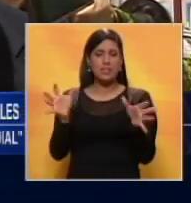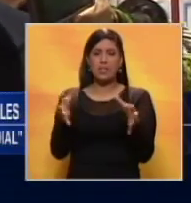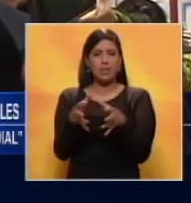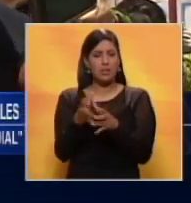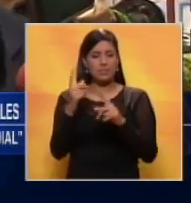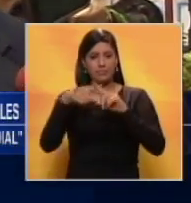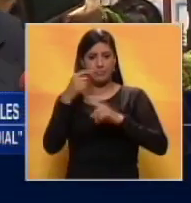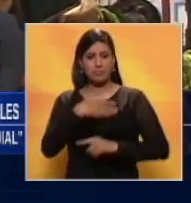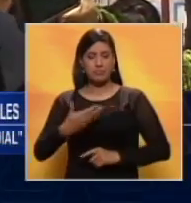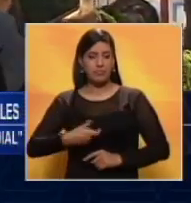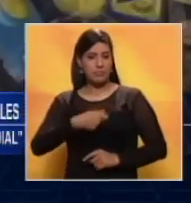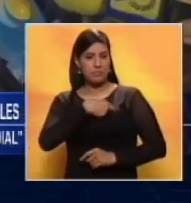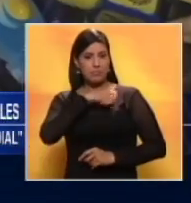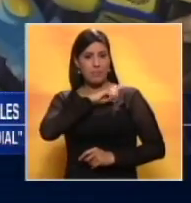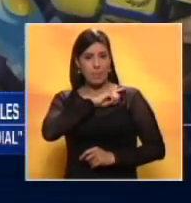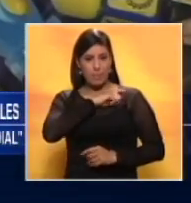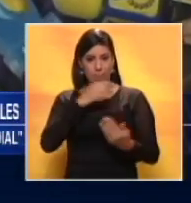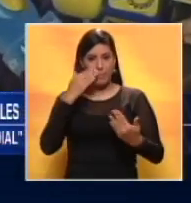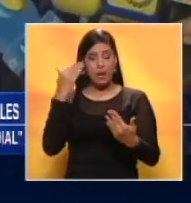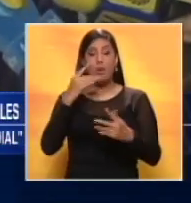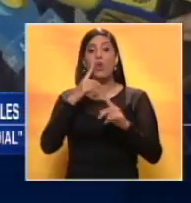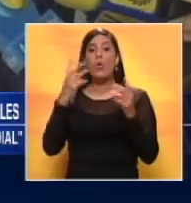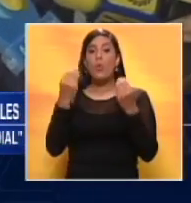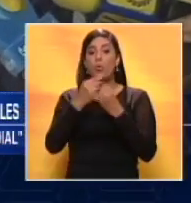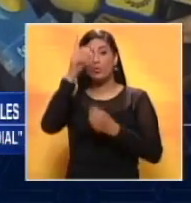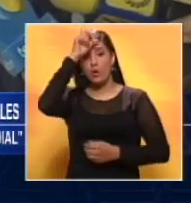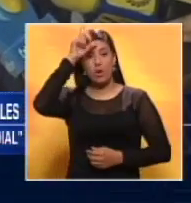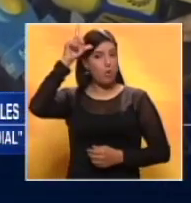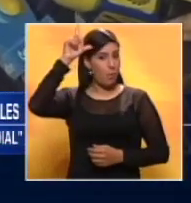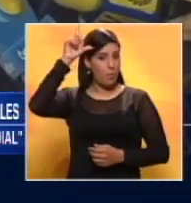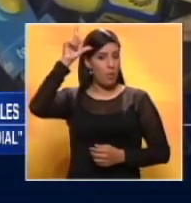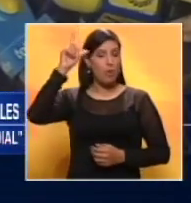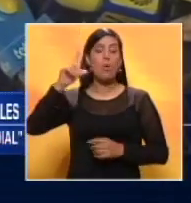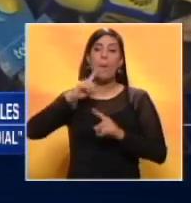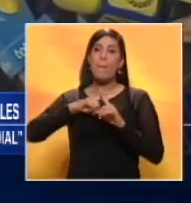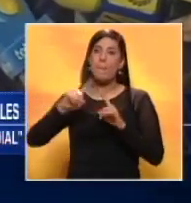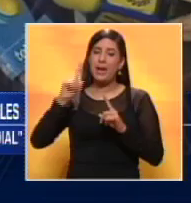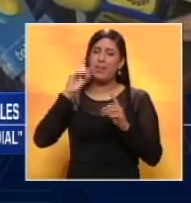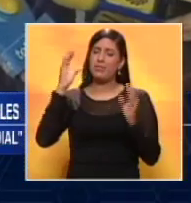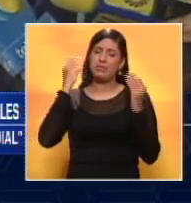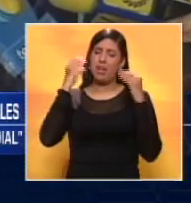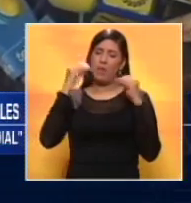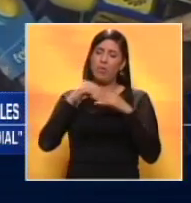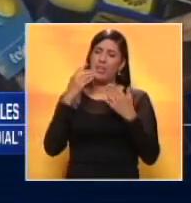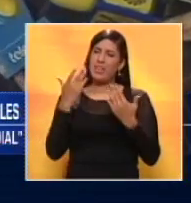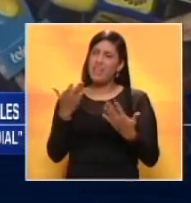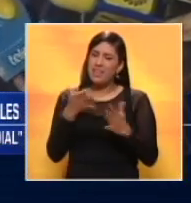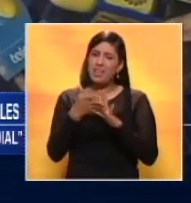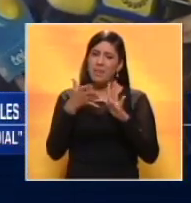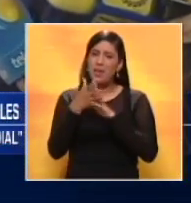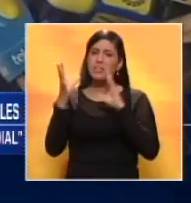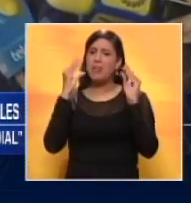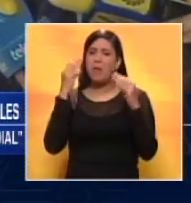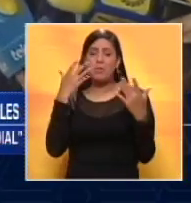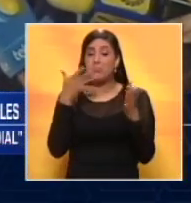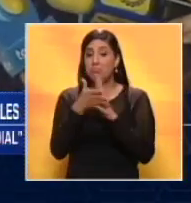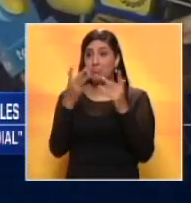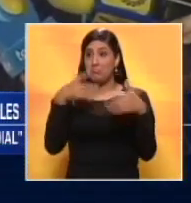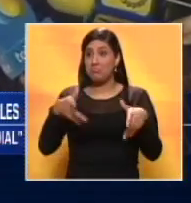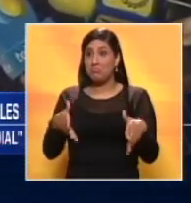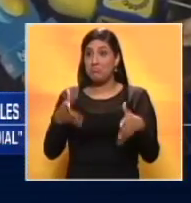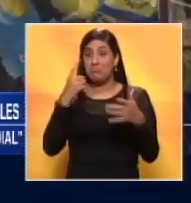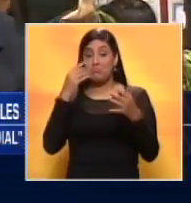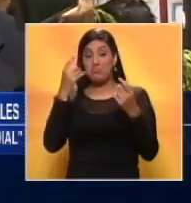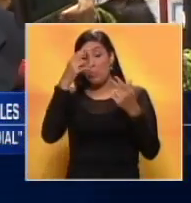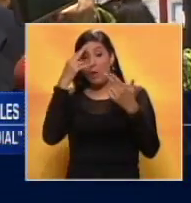de expresidente español José Luis Rodríguez Zapatero con Leopoldo López. Y aunque dijo desconocer en concreto lo que conversaron, aseveró que